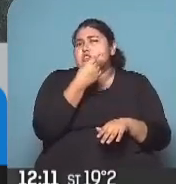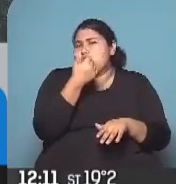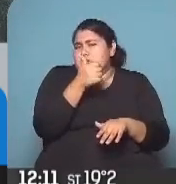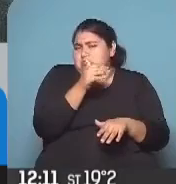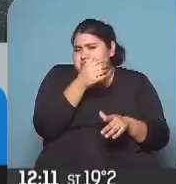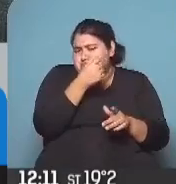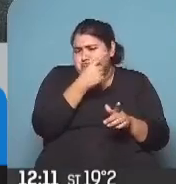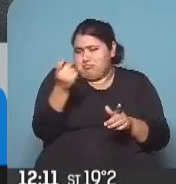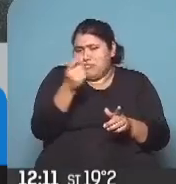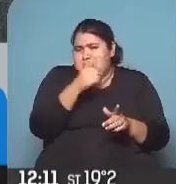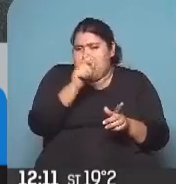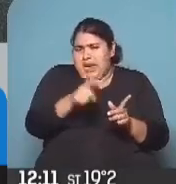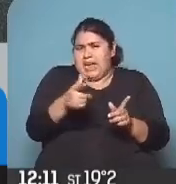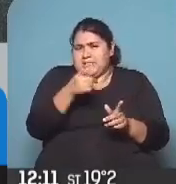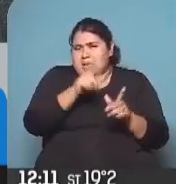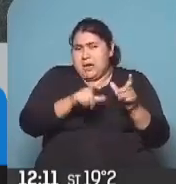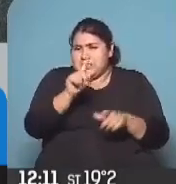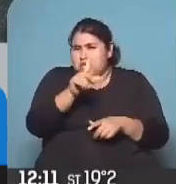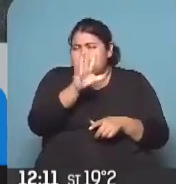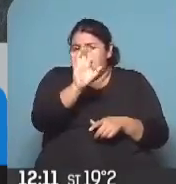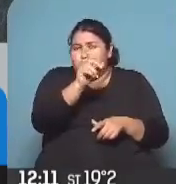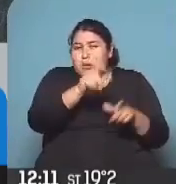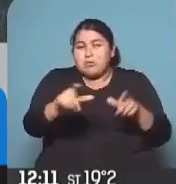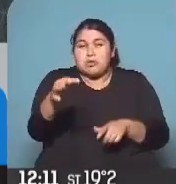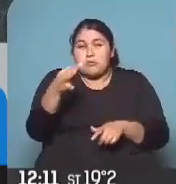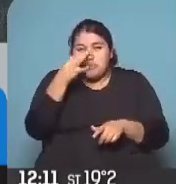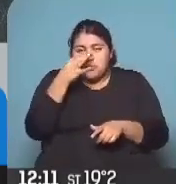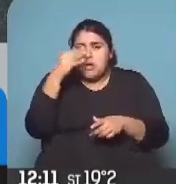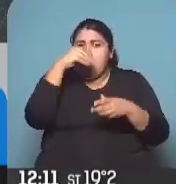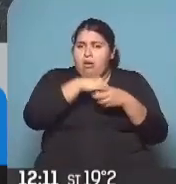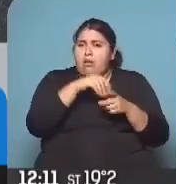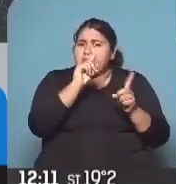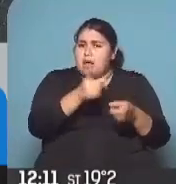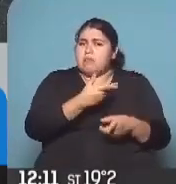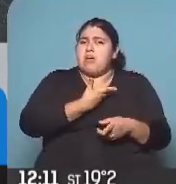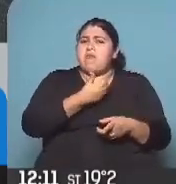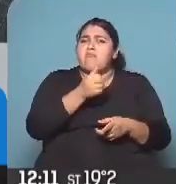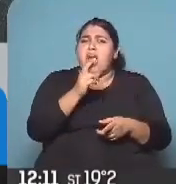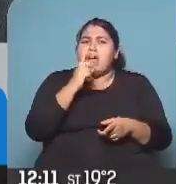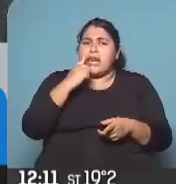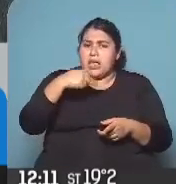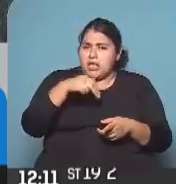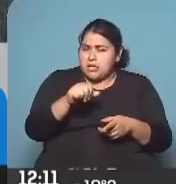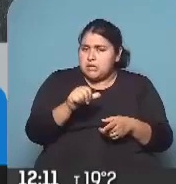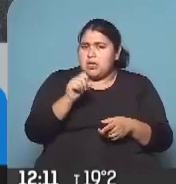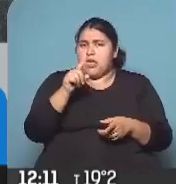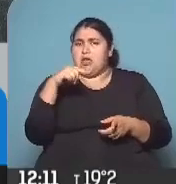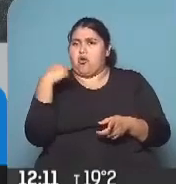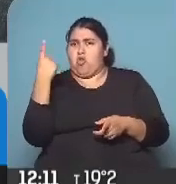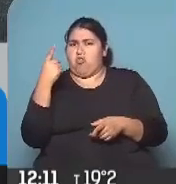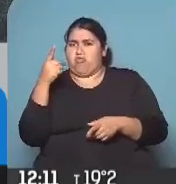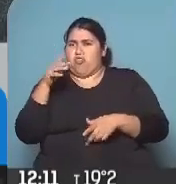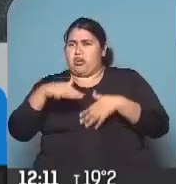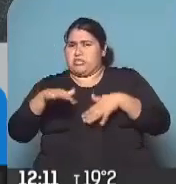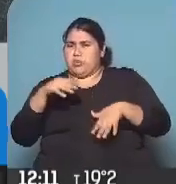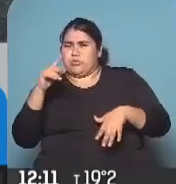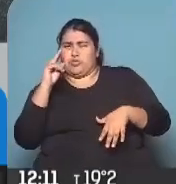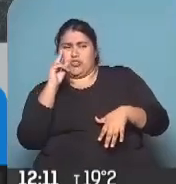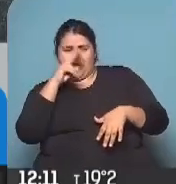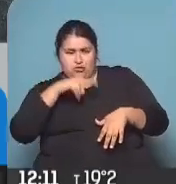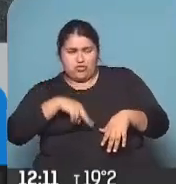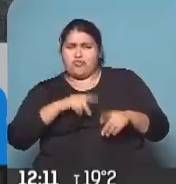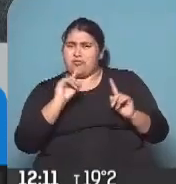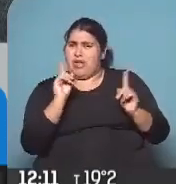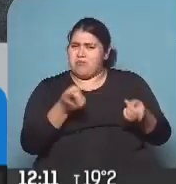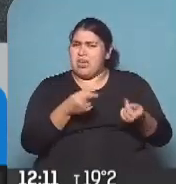a lo largo de un año. Entre los 150 testigos se encuentra Leonardo Fariña, también como denunciante, que llega muy observado por otras causas, el desprendimiento de las